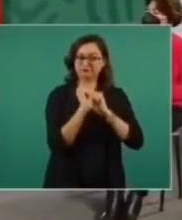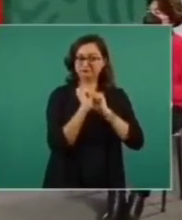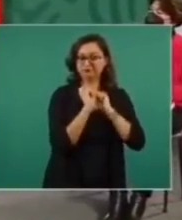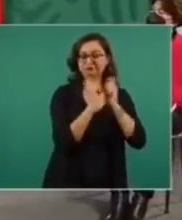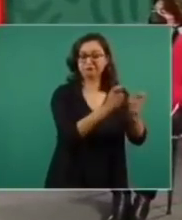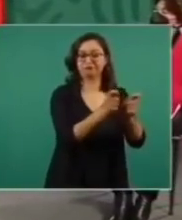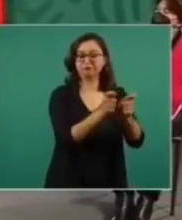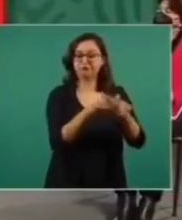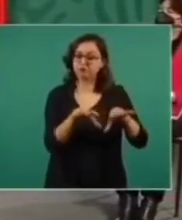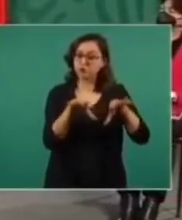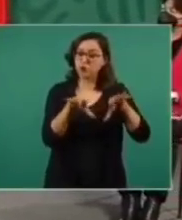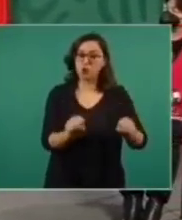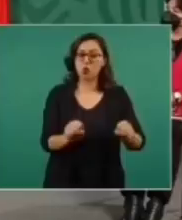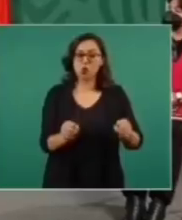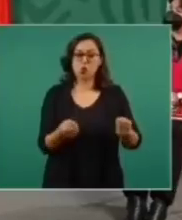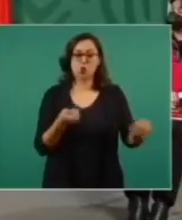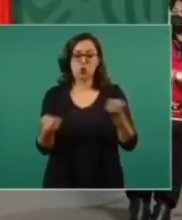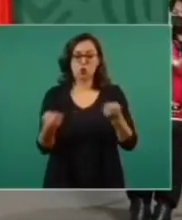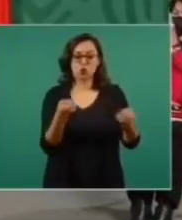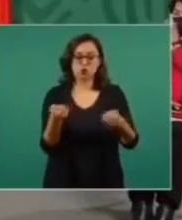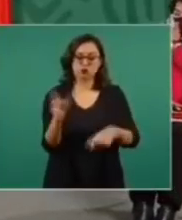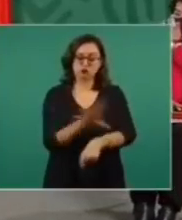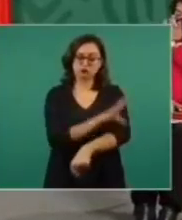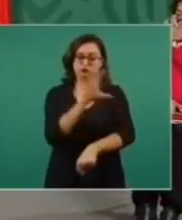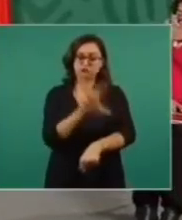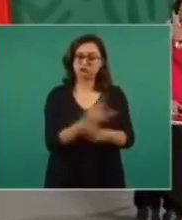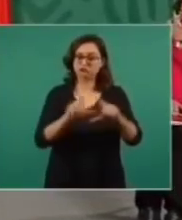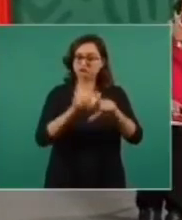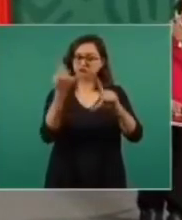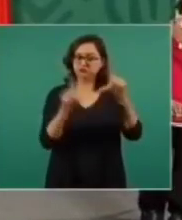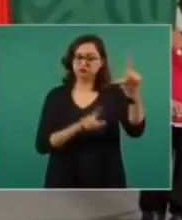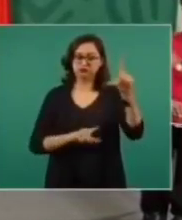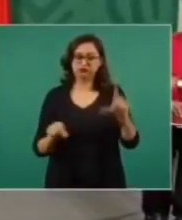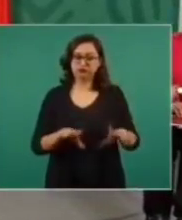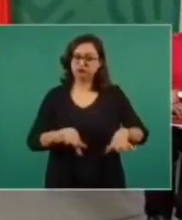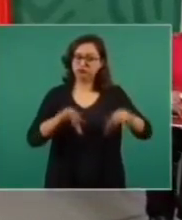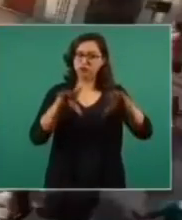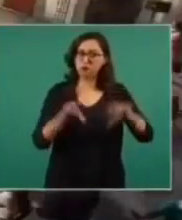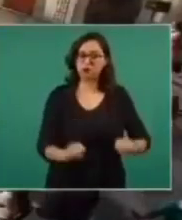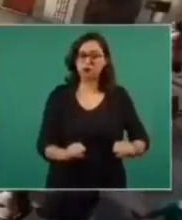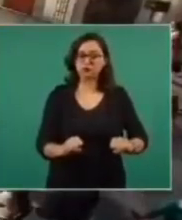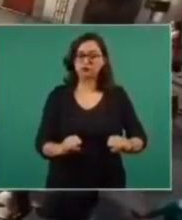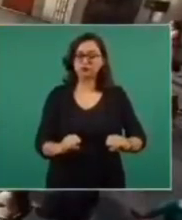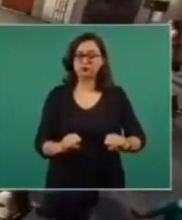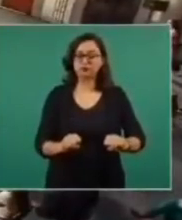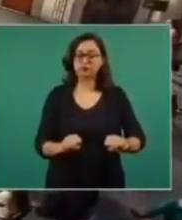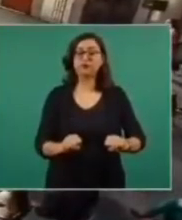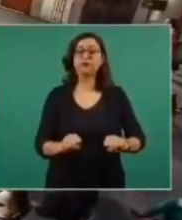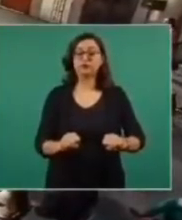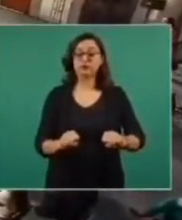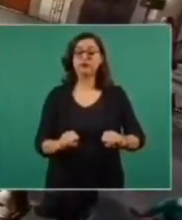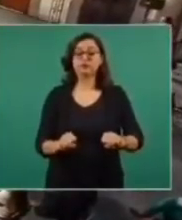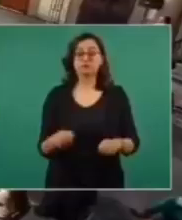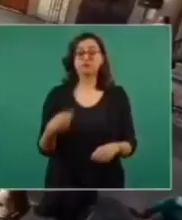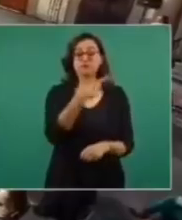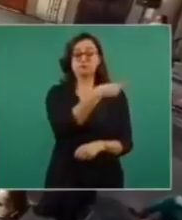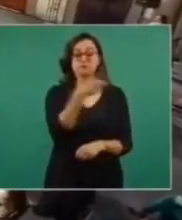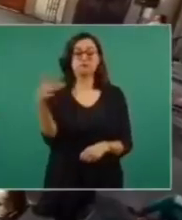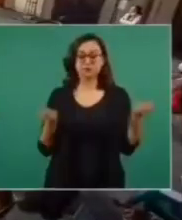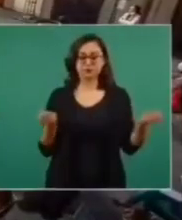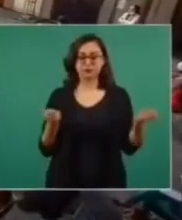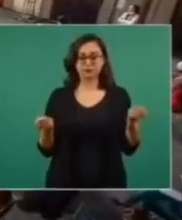que se apoderaron de México. Era nuestro país como una tierra de